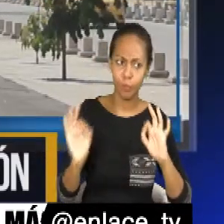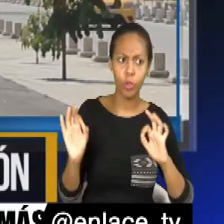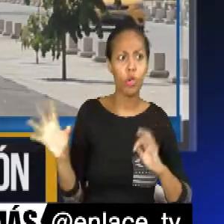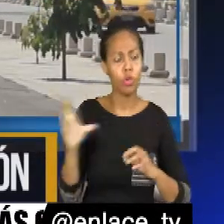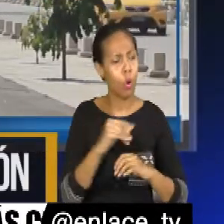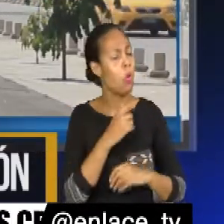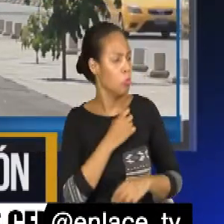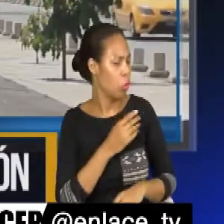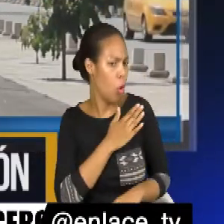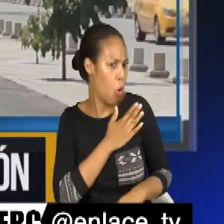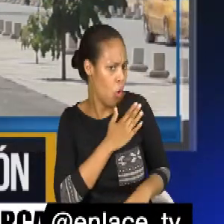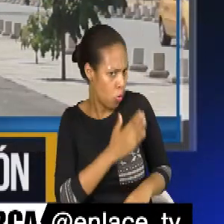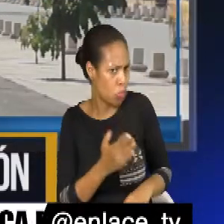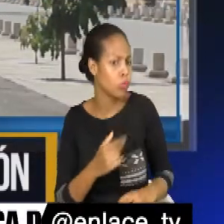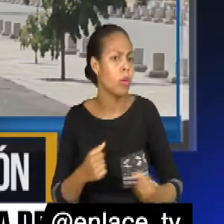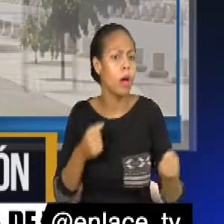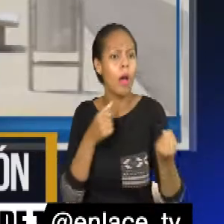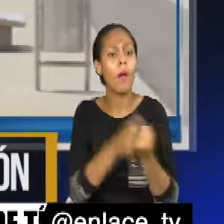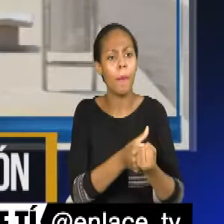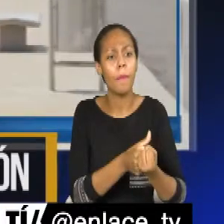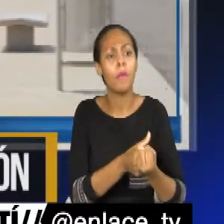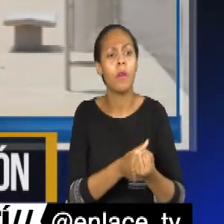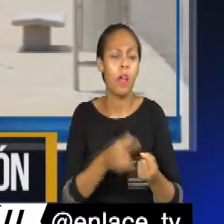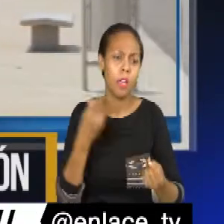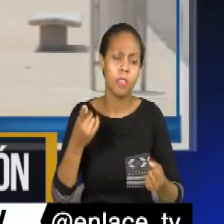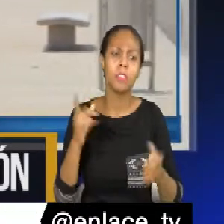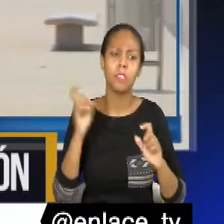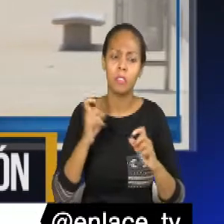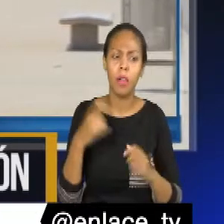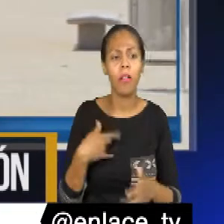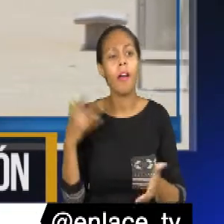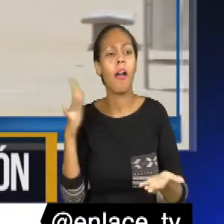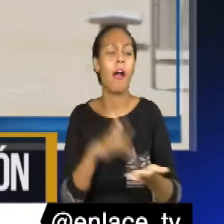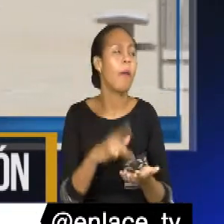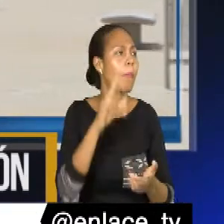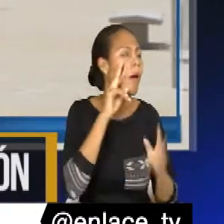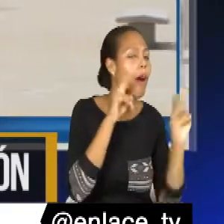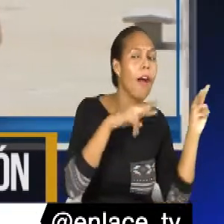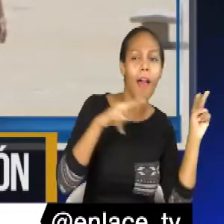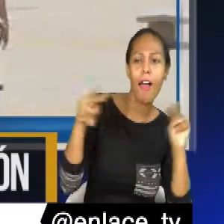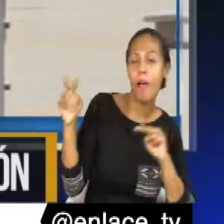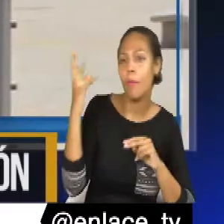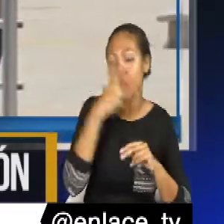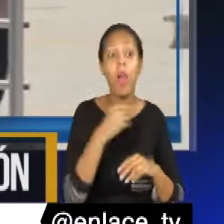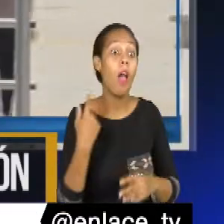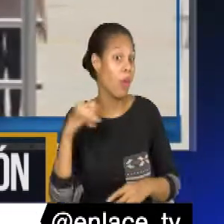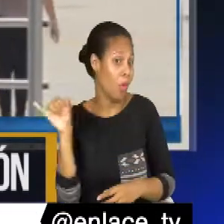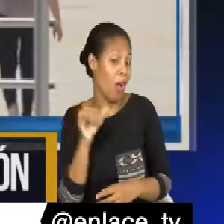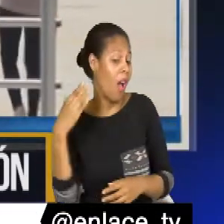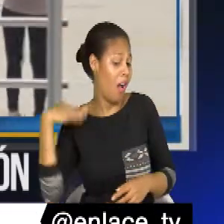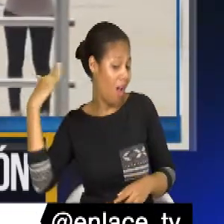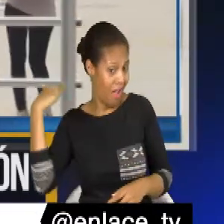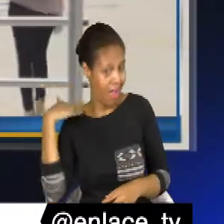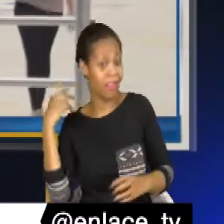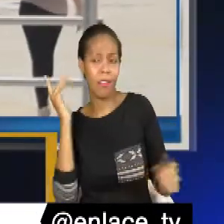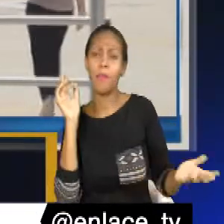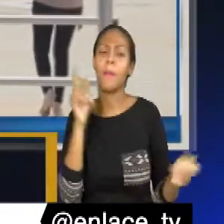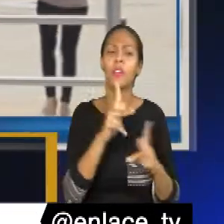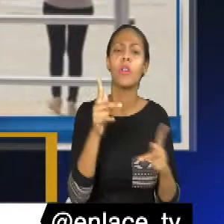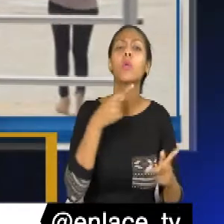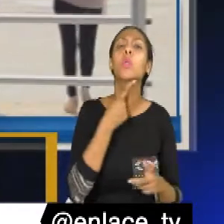totalmente comprometida en convertir esto en un foco turístico como lo venía haciendo años anteriores. Estamos entonces muy contentos